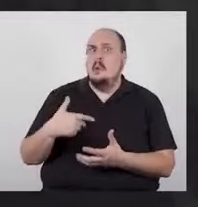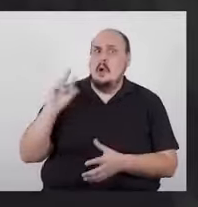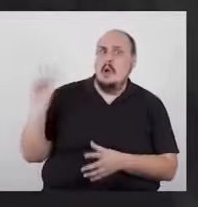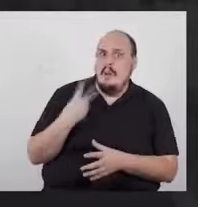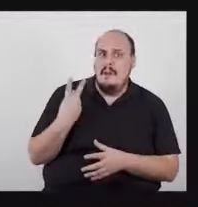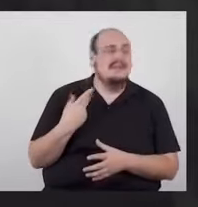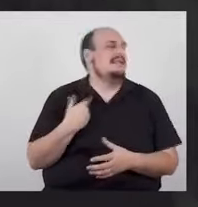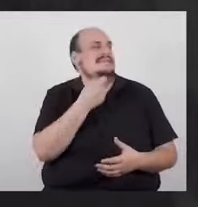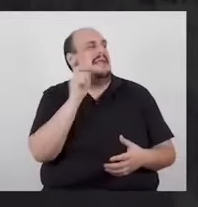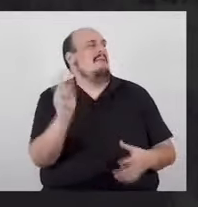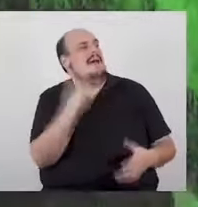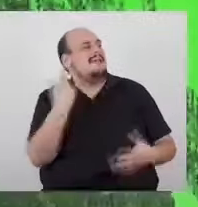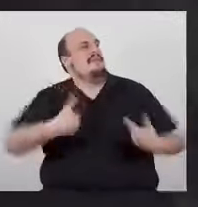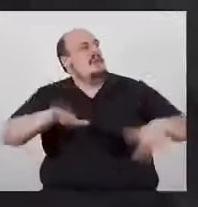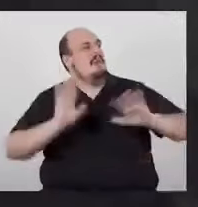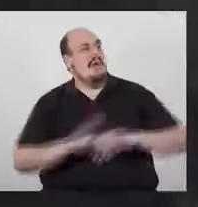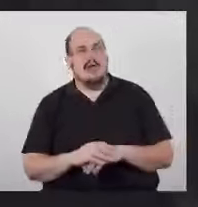lo vamos a matar. Boludo, boludo.